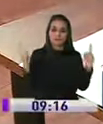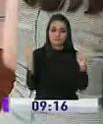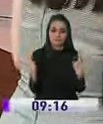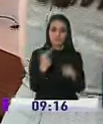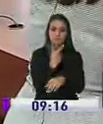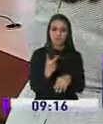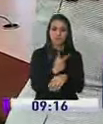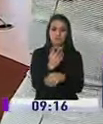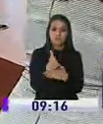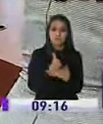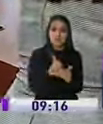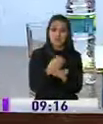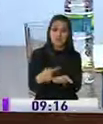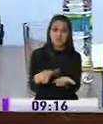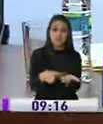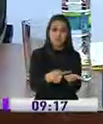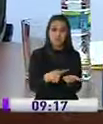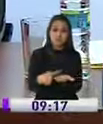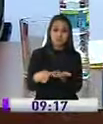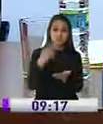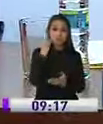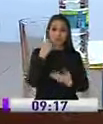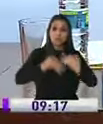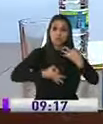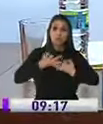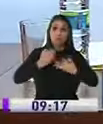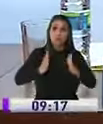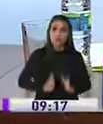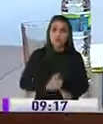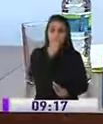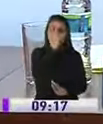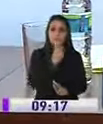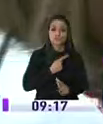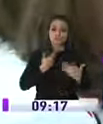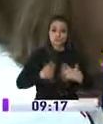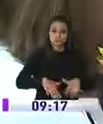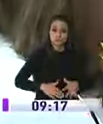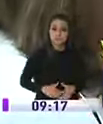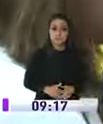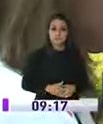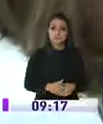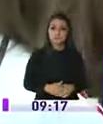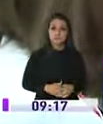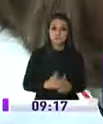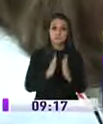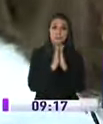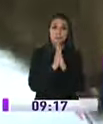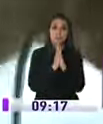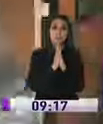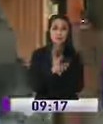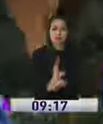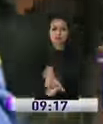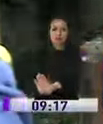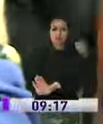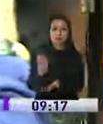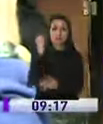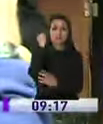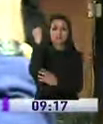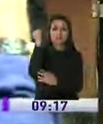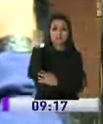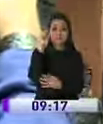2 horas y media y luego de las deliberaciones, la juez Janet Arias tomó la decisión. rechazar este pedido, pues considera que los derechos